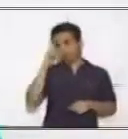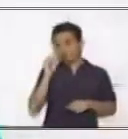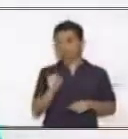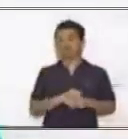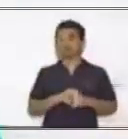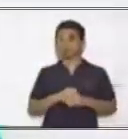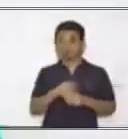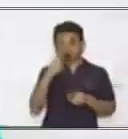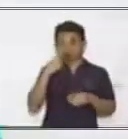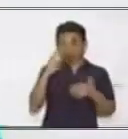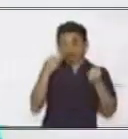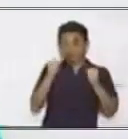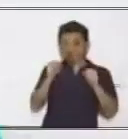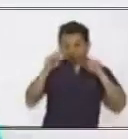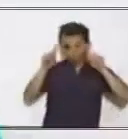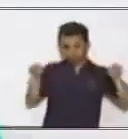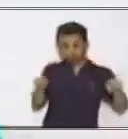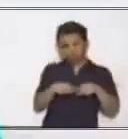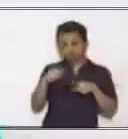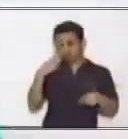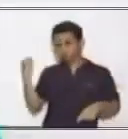uno.